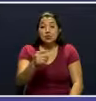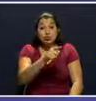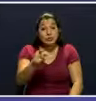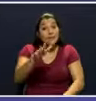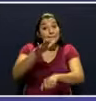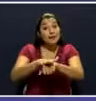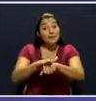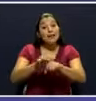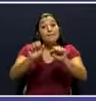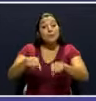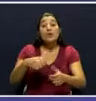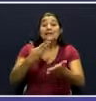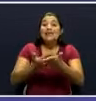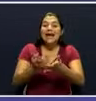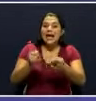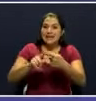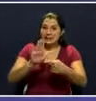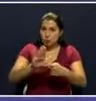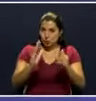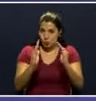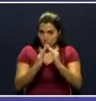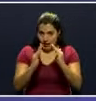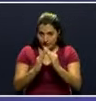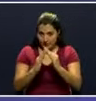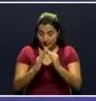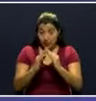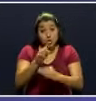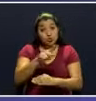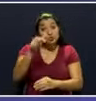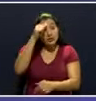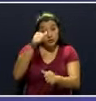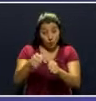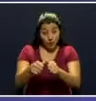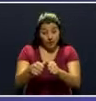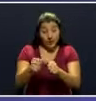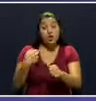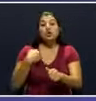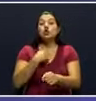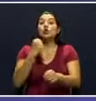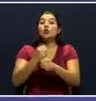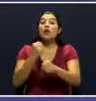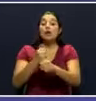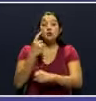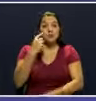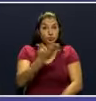permita llegar hasta su hogar. Y recuerde, trabajamos para